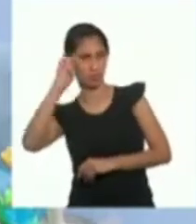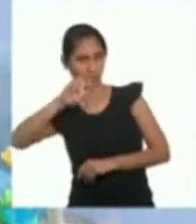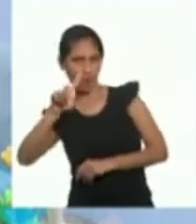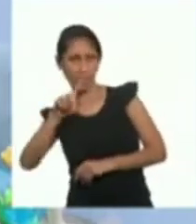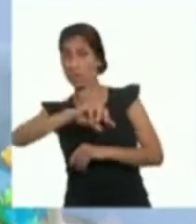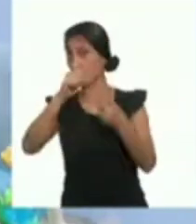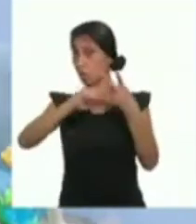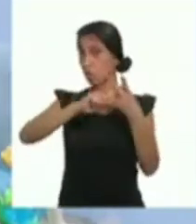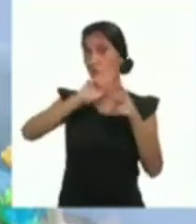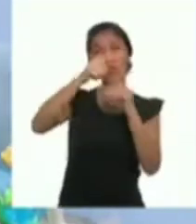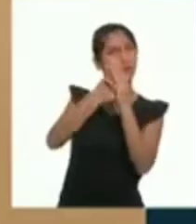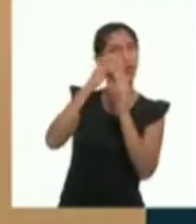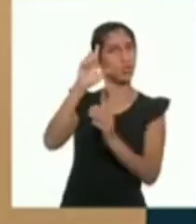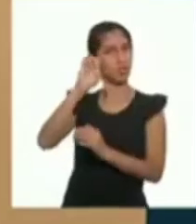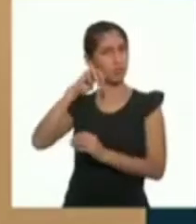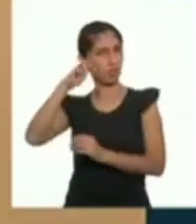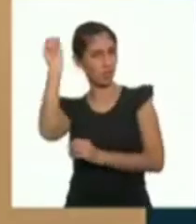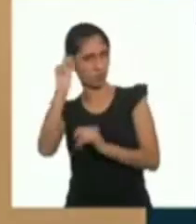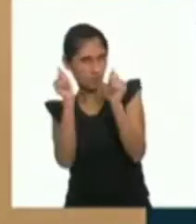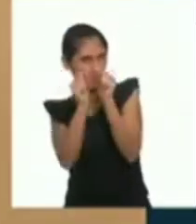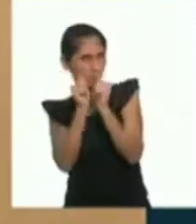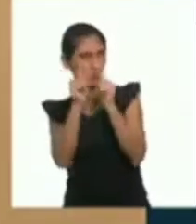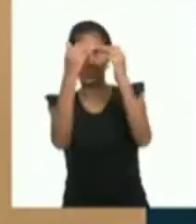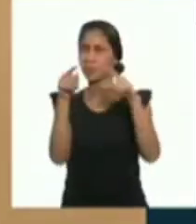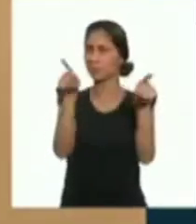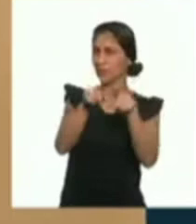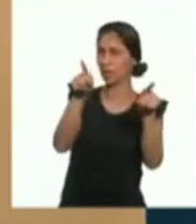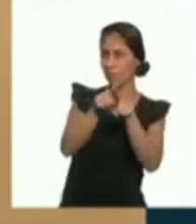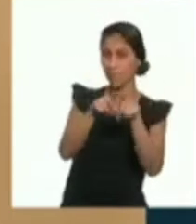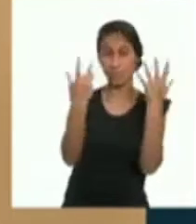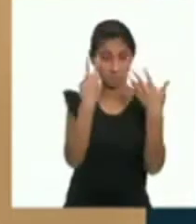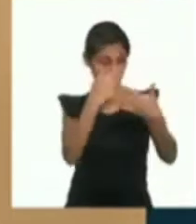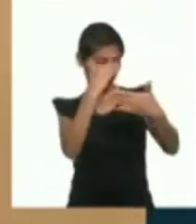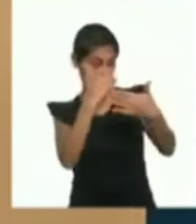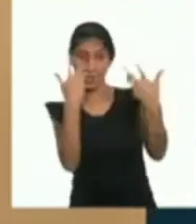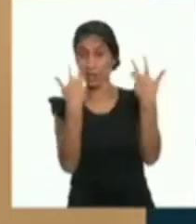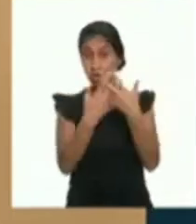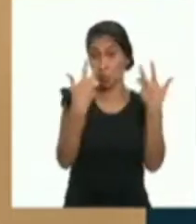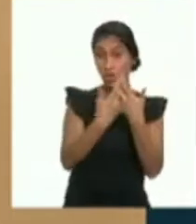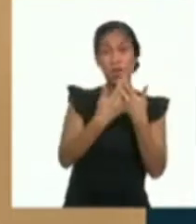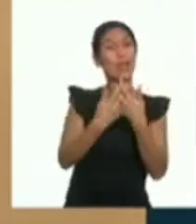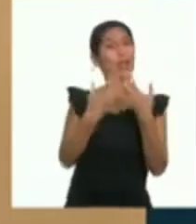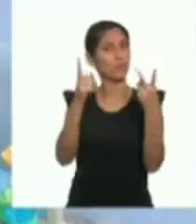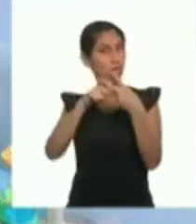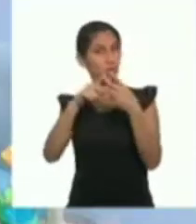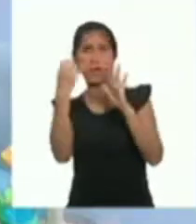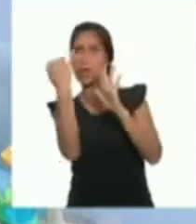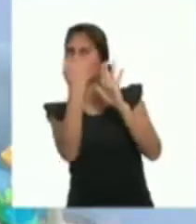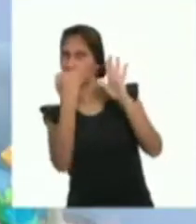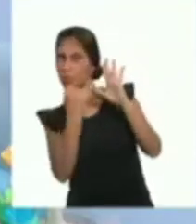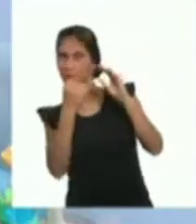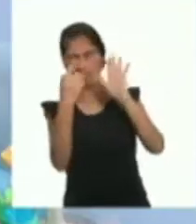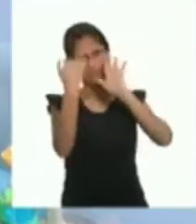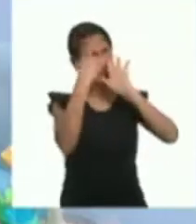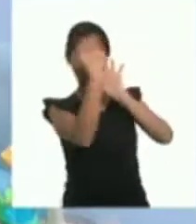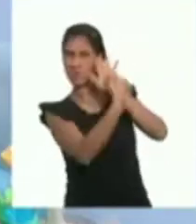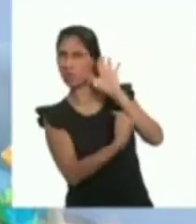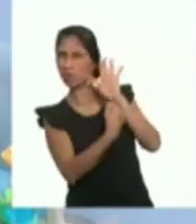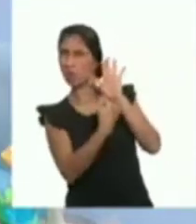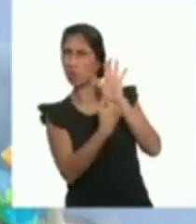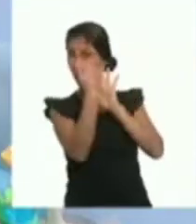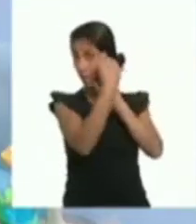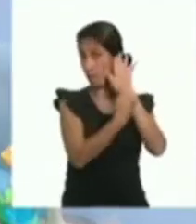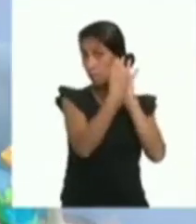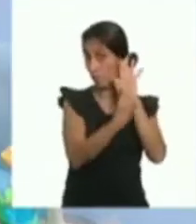los elementos que acompañan. También debes tener en consideración la relación figura-fondo. El fondo entiendo que es